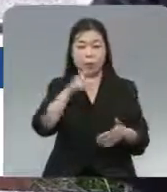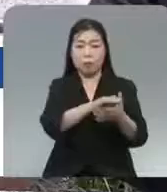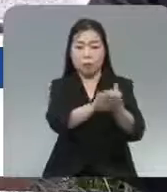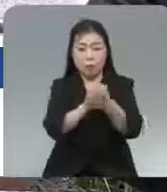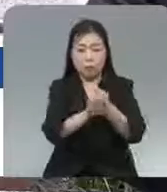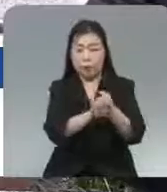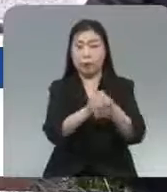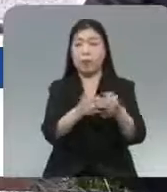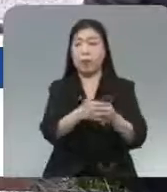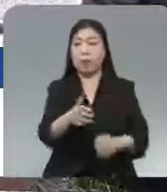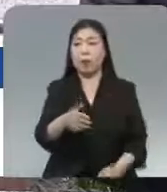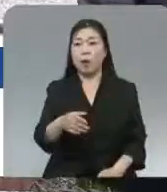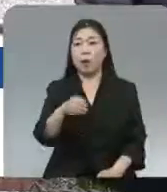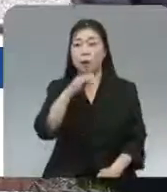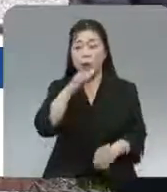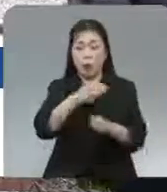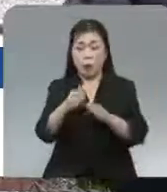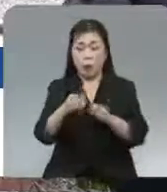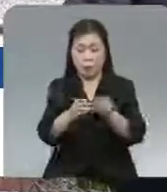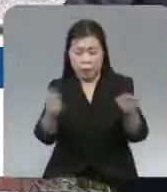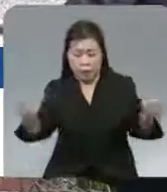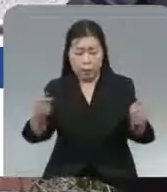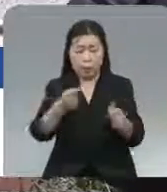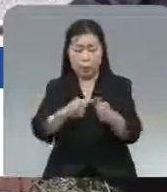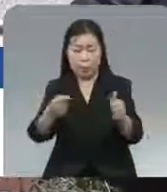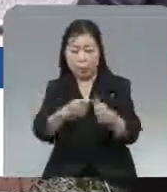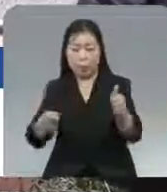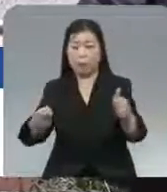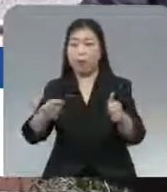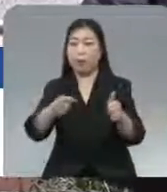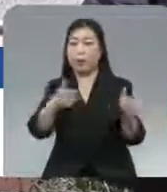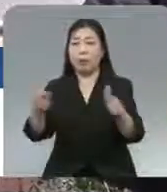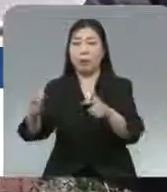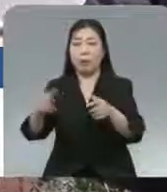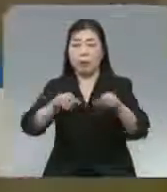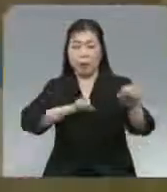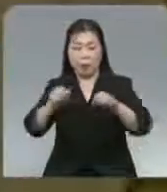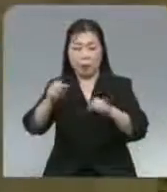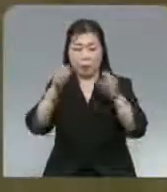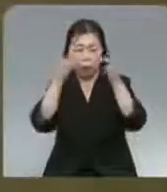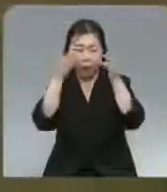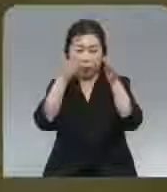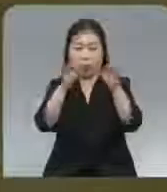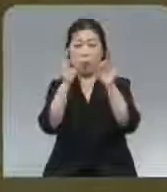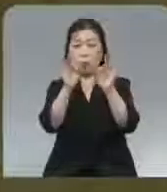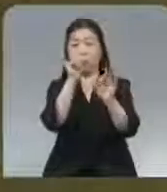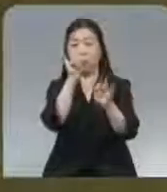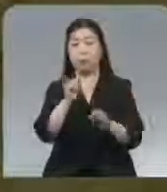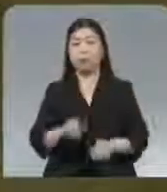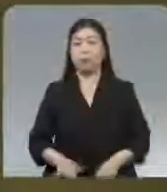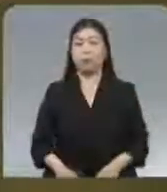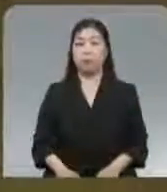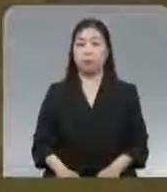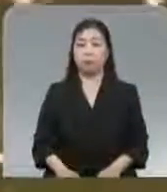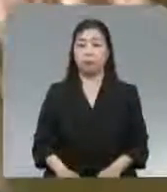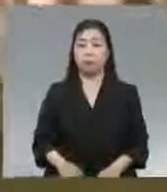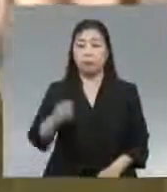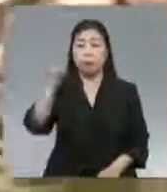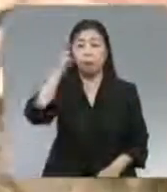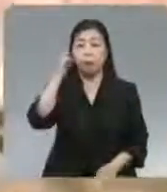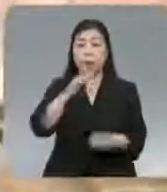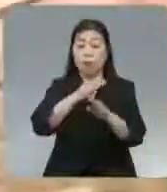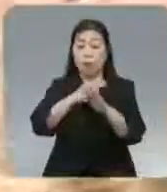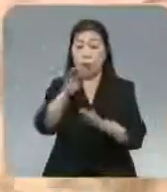reactivo el complejo nuclear de yongbyón en julio la casa blanca también emitió un comunicado al respecto afirmando que están al tanto